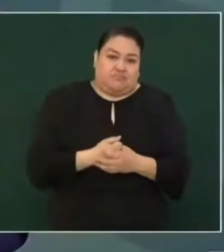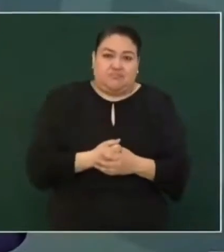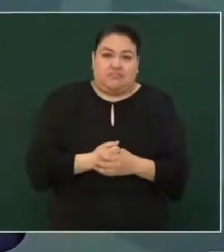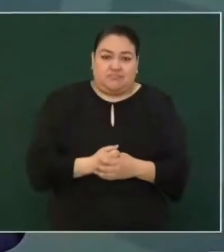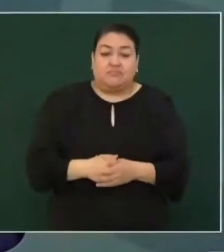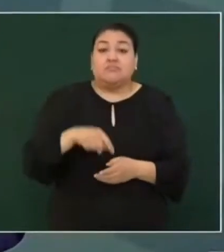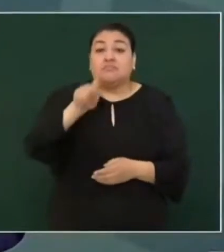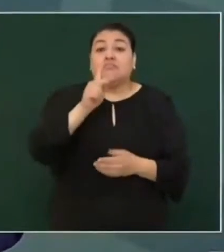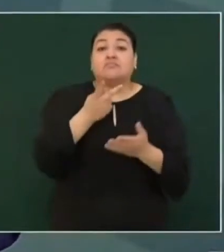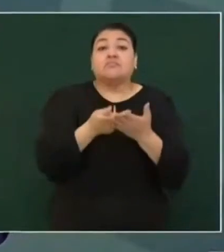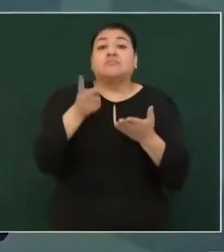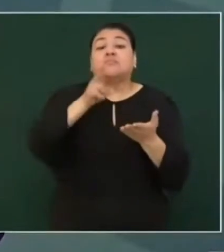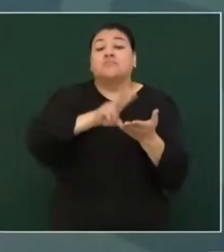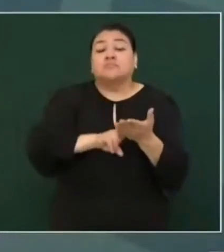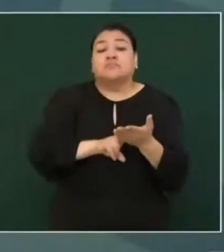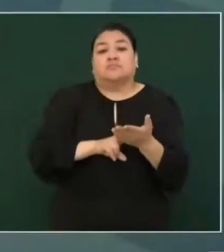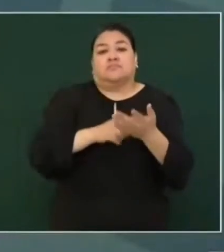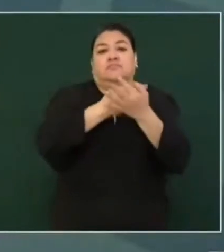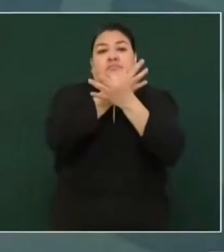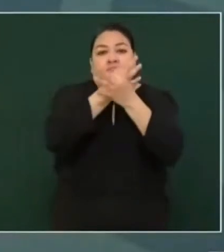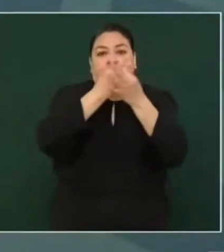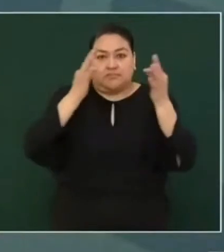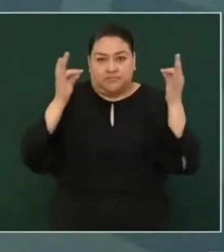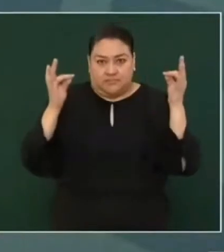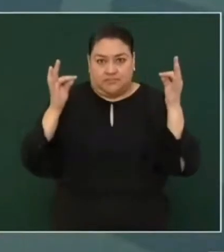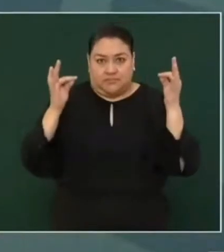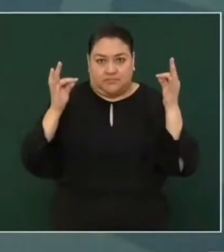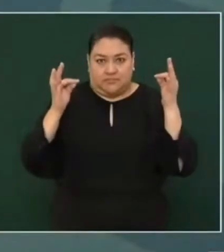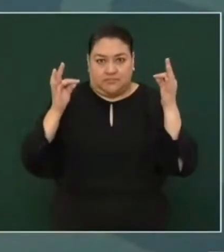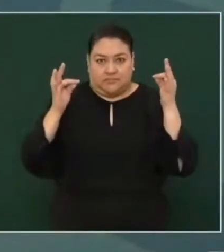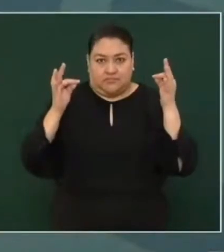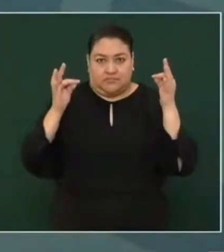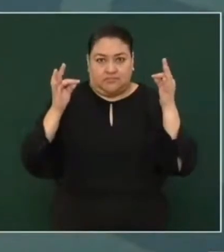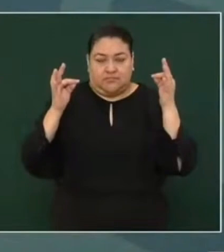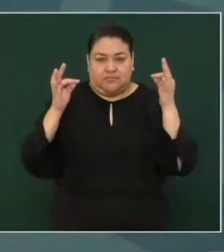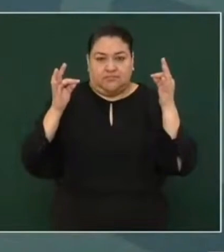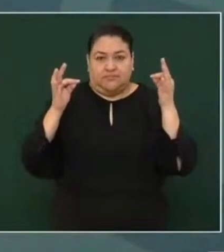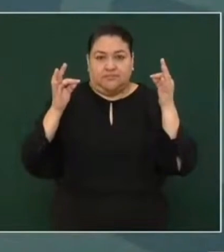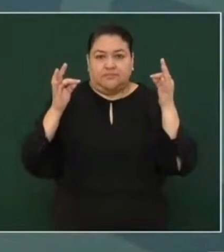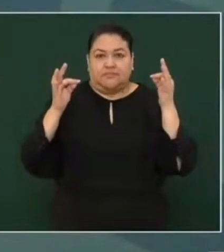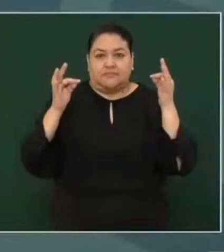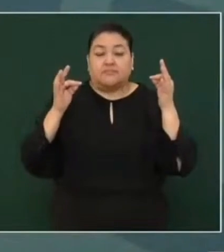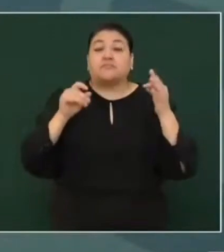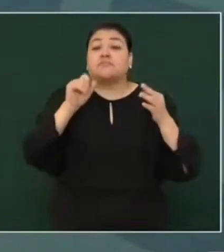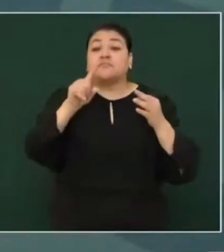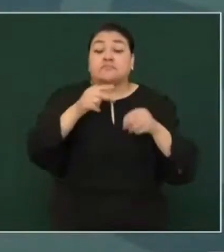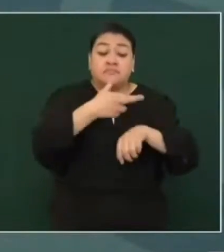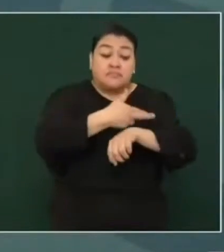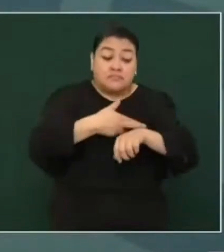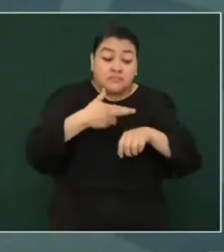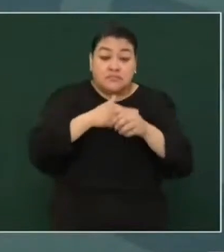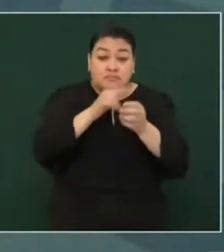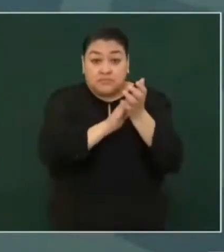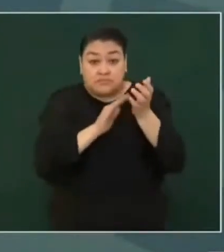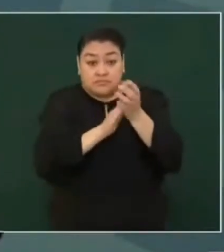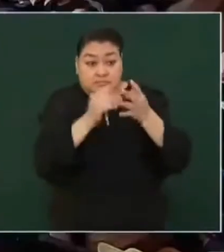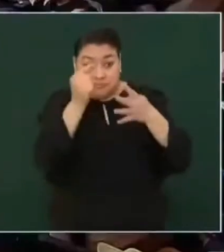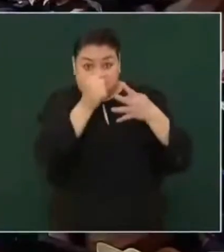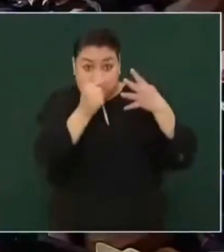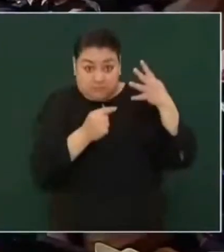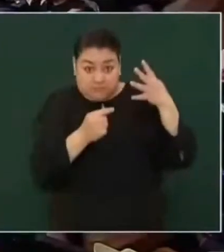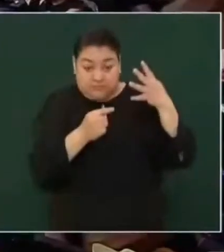pero también informarles de que estos trámites legales